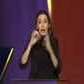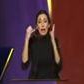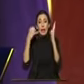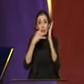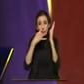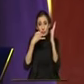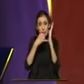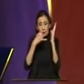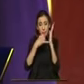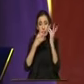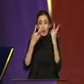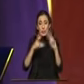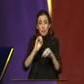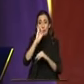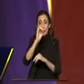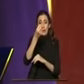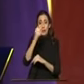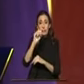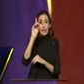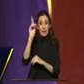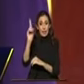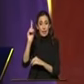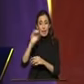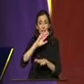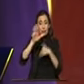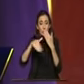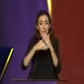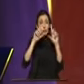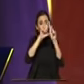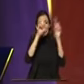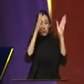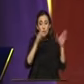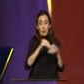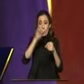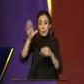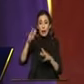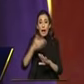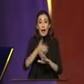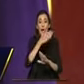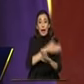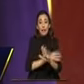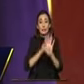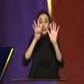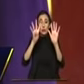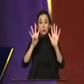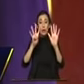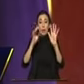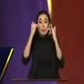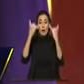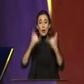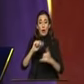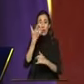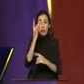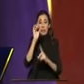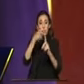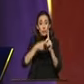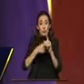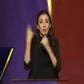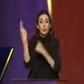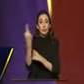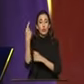y del ISD a los exportadores. Lo que antes tomaba entre 9 y 18 meses, hoy tardará, óigase